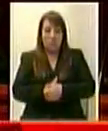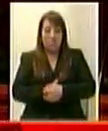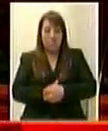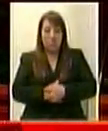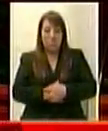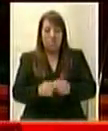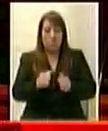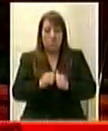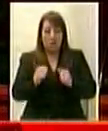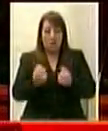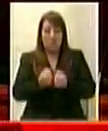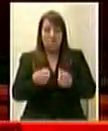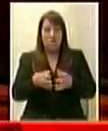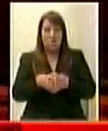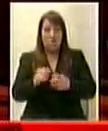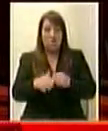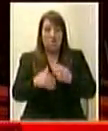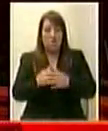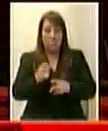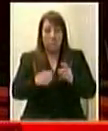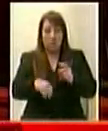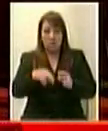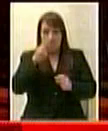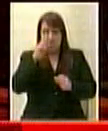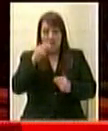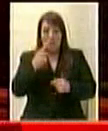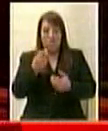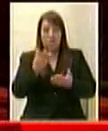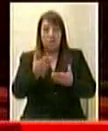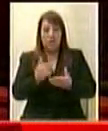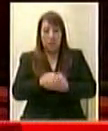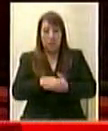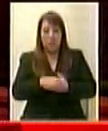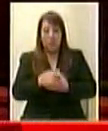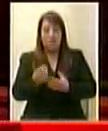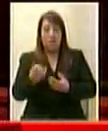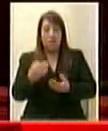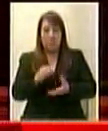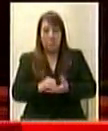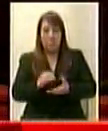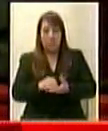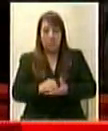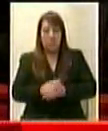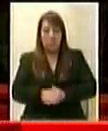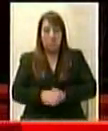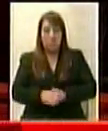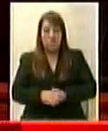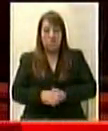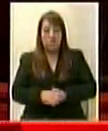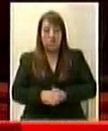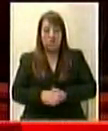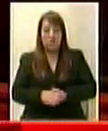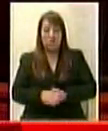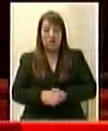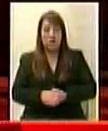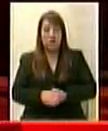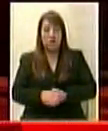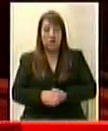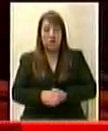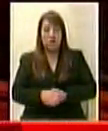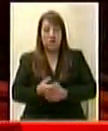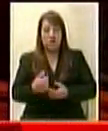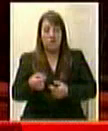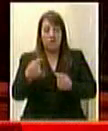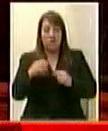mediante una asociación de todo el Perú están solicitando en reiteradas veces, han venido al Congreso de la